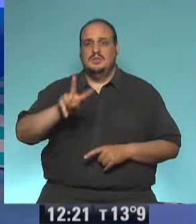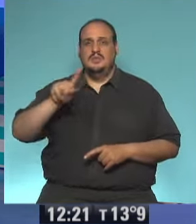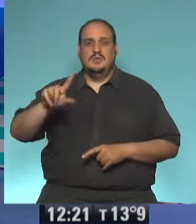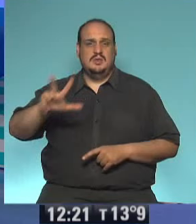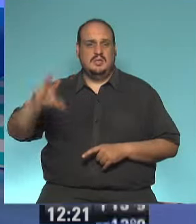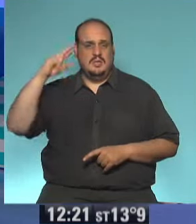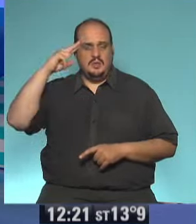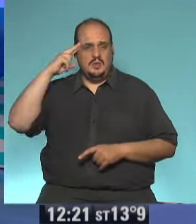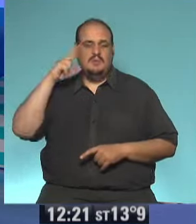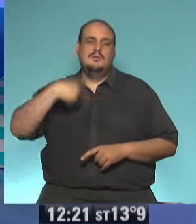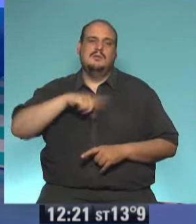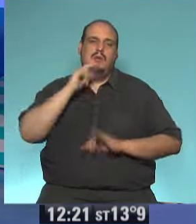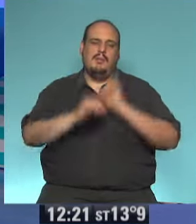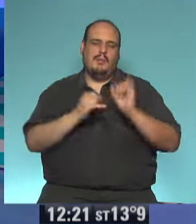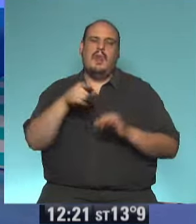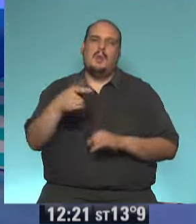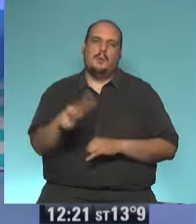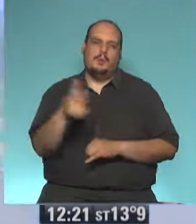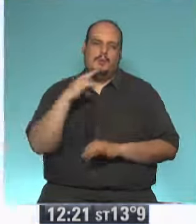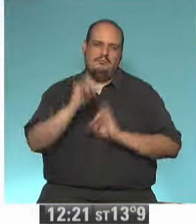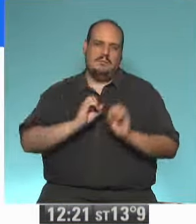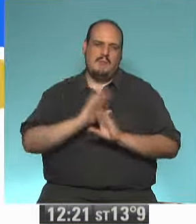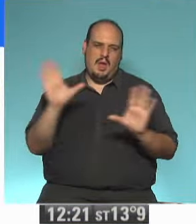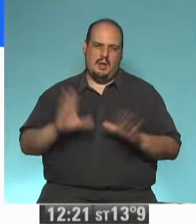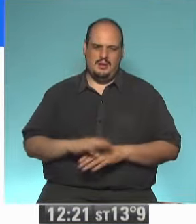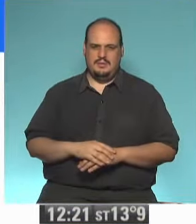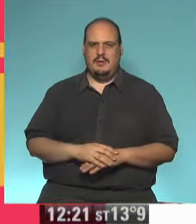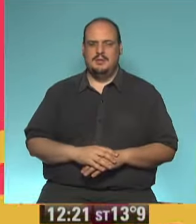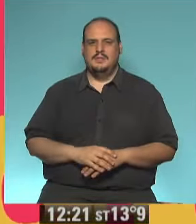11-32-75-21-39. ¿Y para qué lo vamos a explicar nosotros? Sí, ahí lo explican re que dale, bien. Dale, ahí vamos.